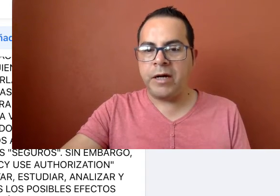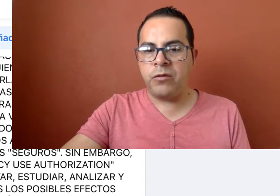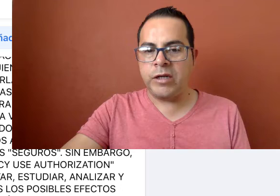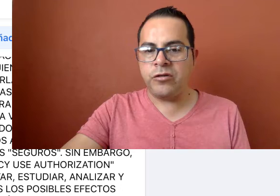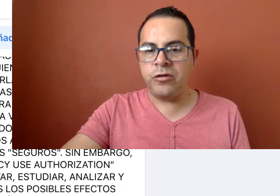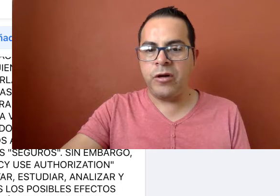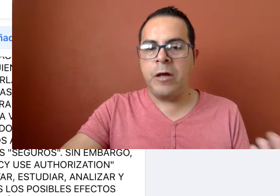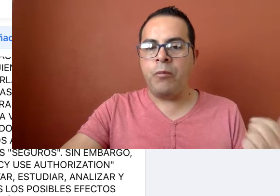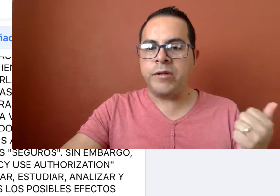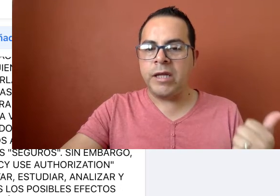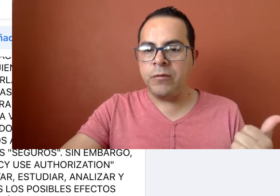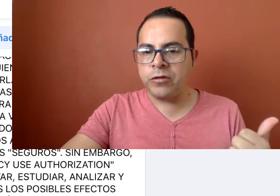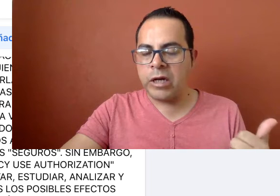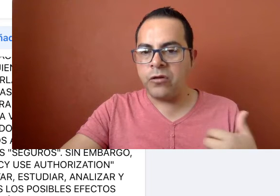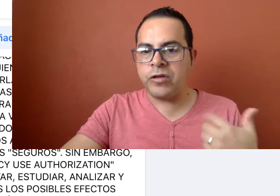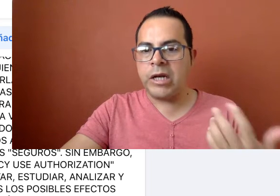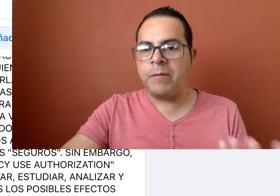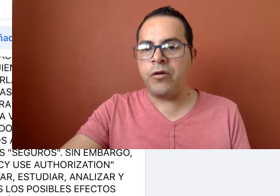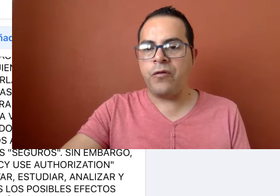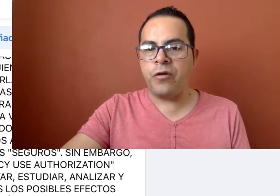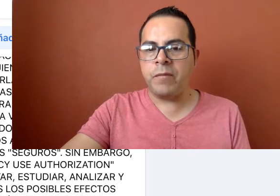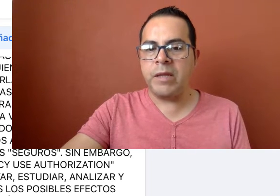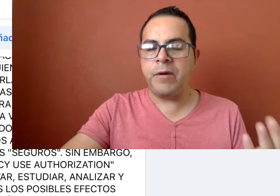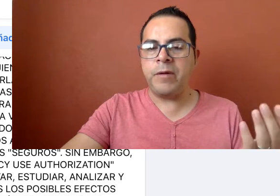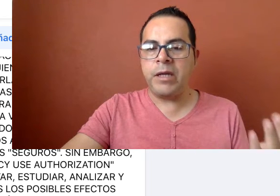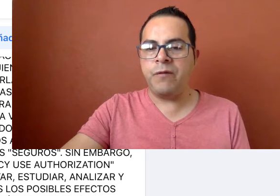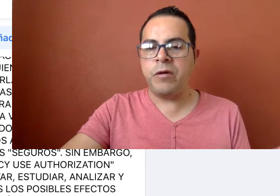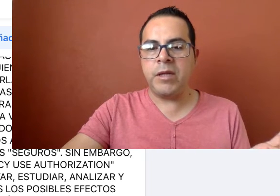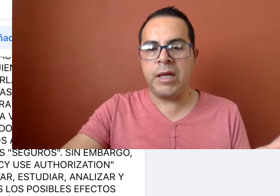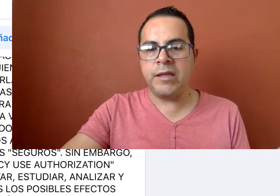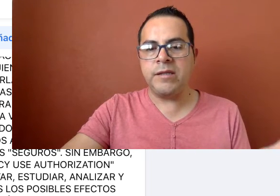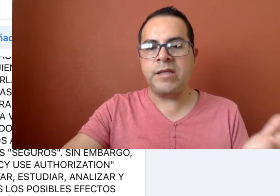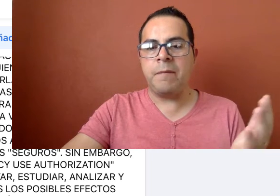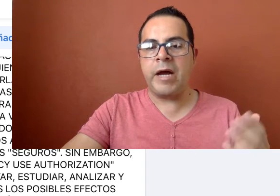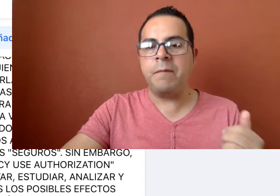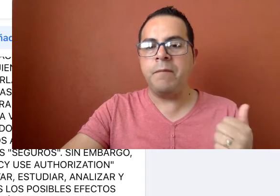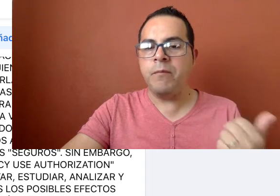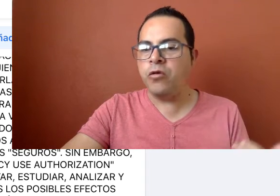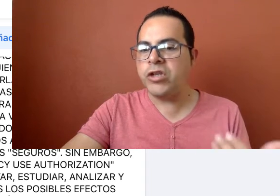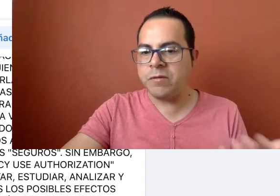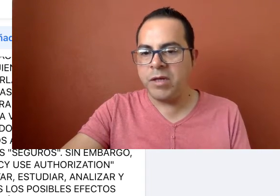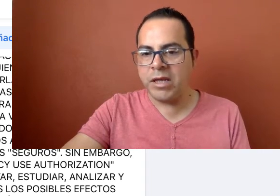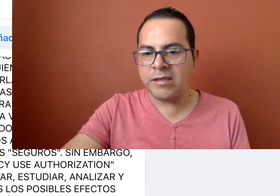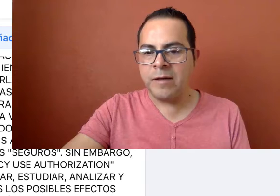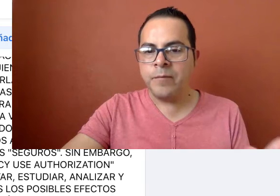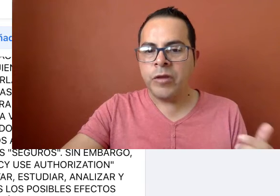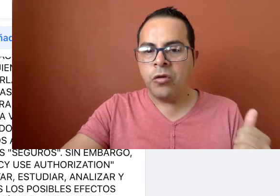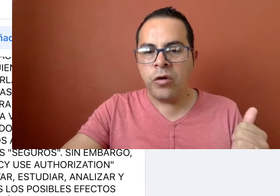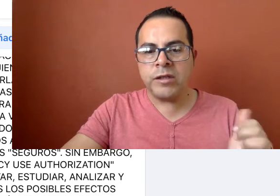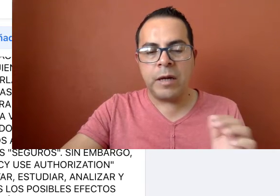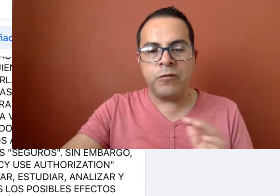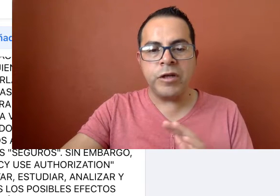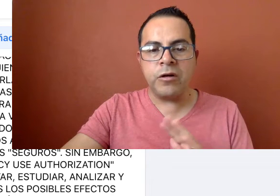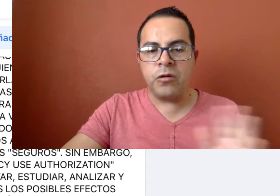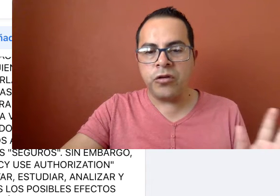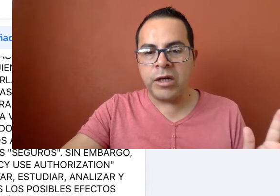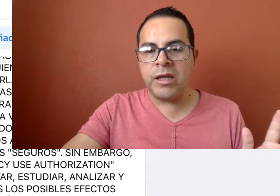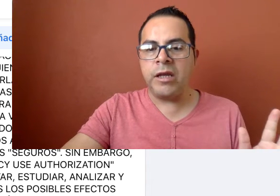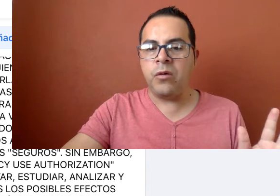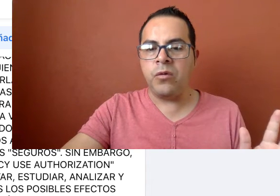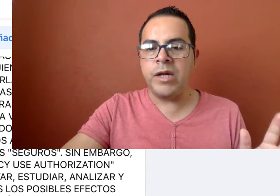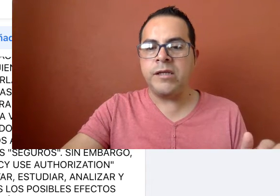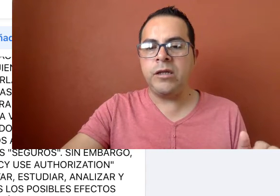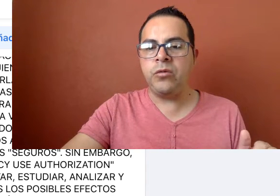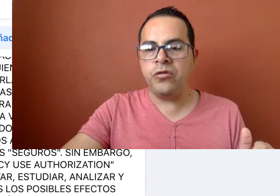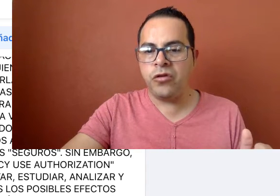apoyamos la vacunación, pues ha demostrado ser la mejor forma de prevenir enfermedades y salvar muchas vidas. No estamos en contra